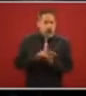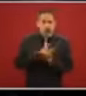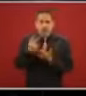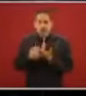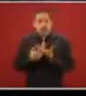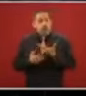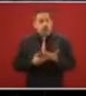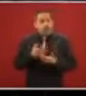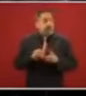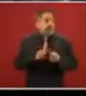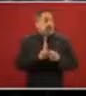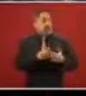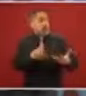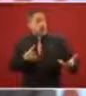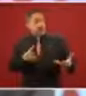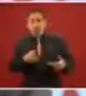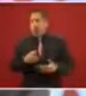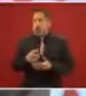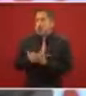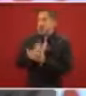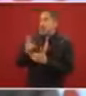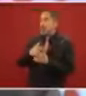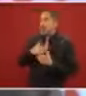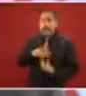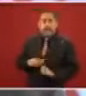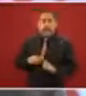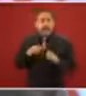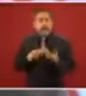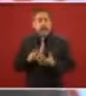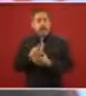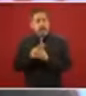desarrollo, un proyecto de vida,